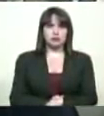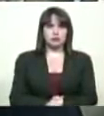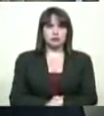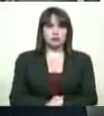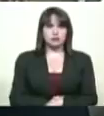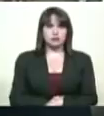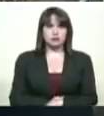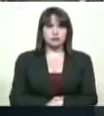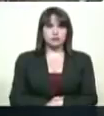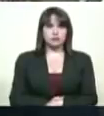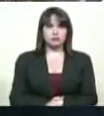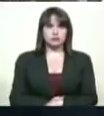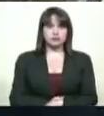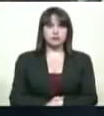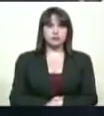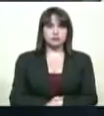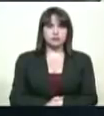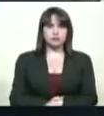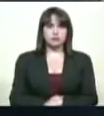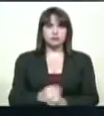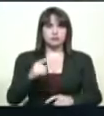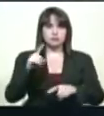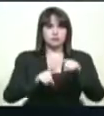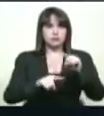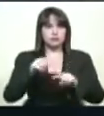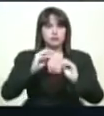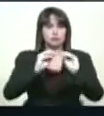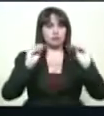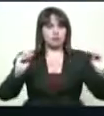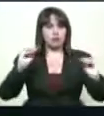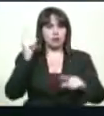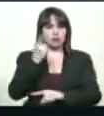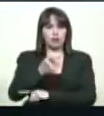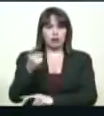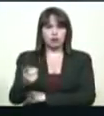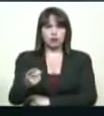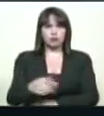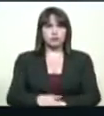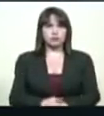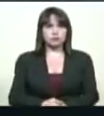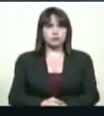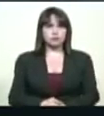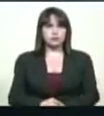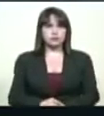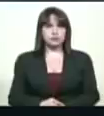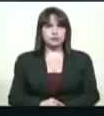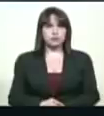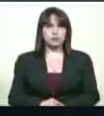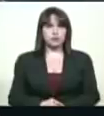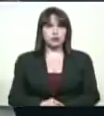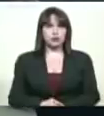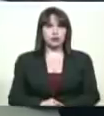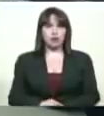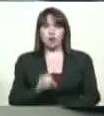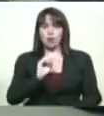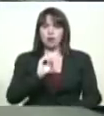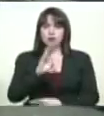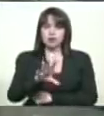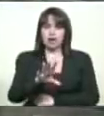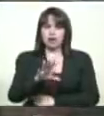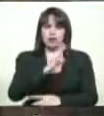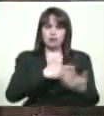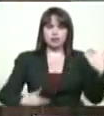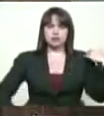de sus oficiales al mando cuando aparece un oficial al mando con un mensaje del comandante